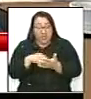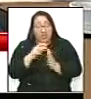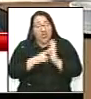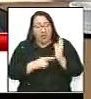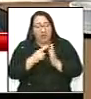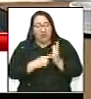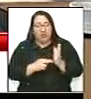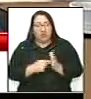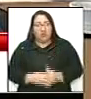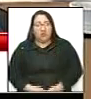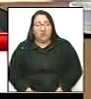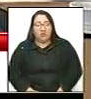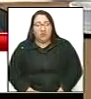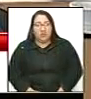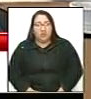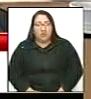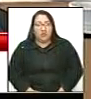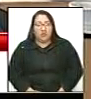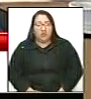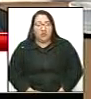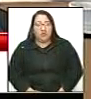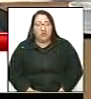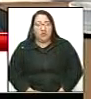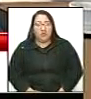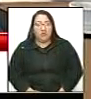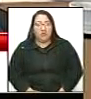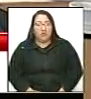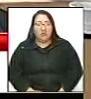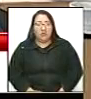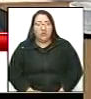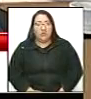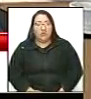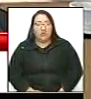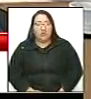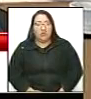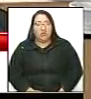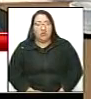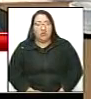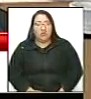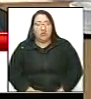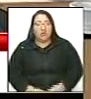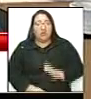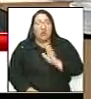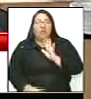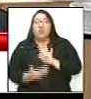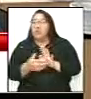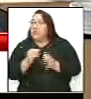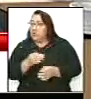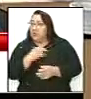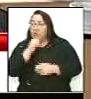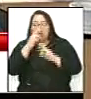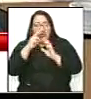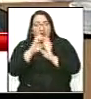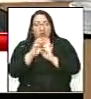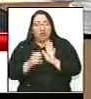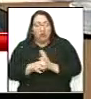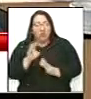reglamento. Así lo dice el presidente del reglamento, que se refieran a hechos que constituyen una infracción y o delito de